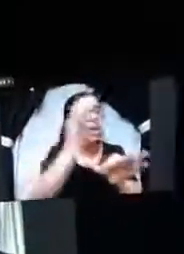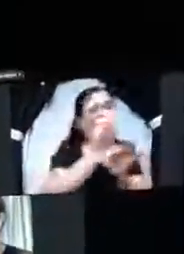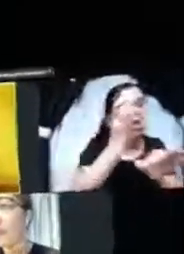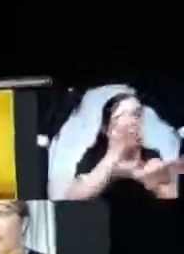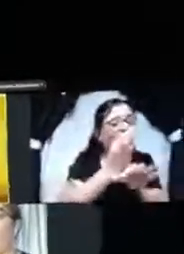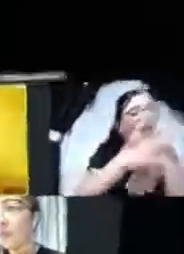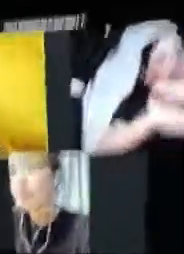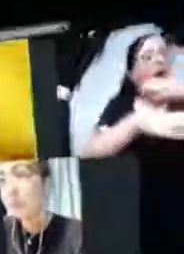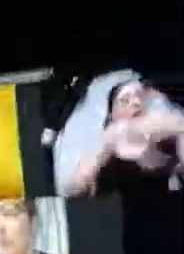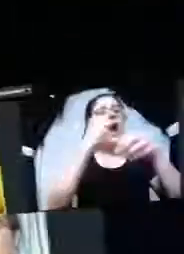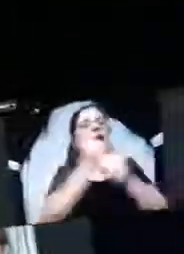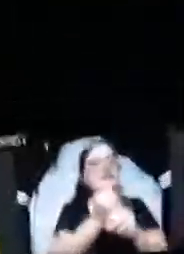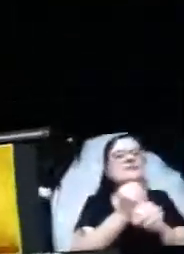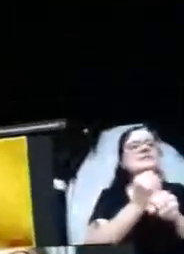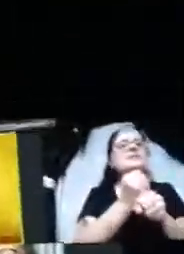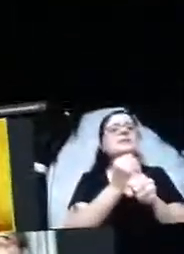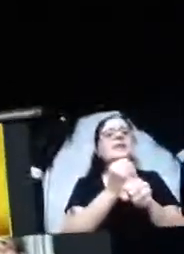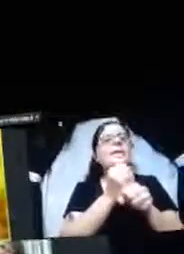hasta por lo menos